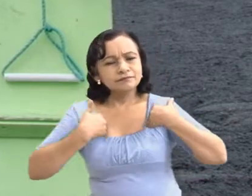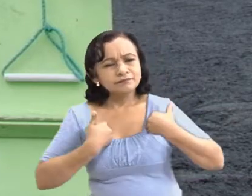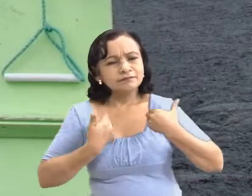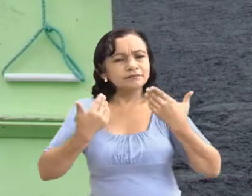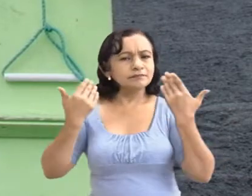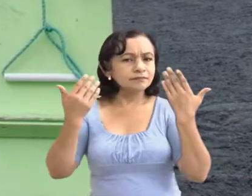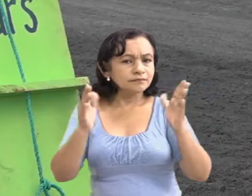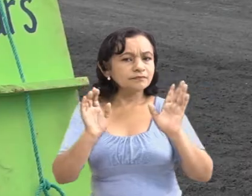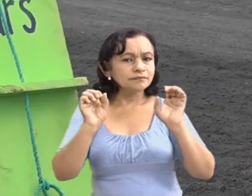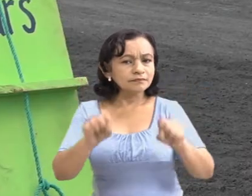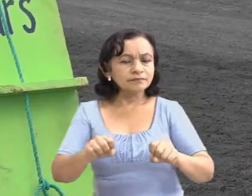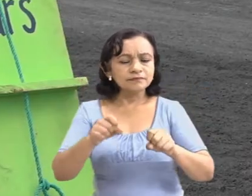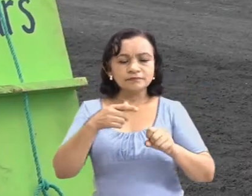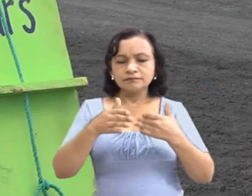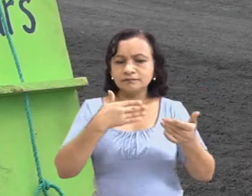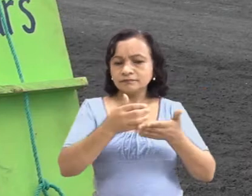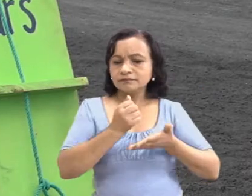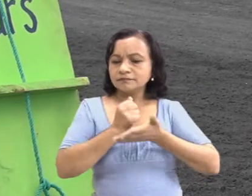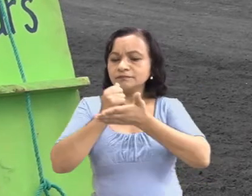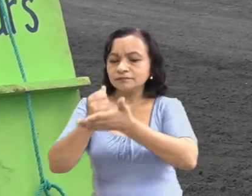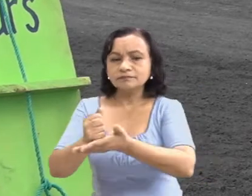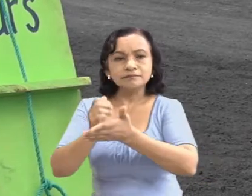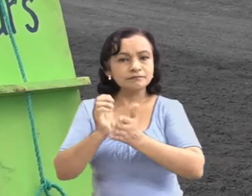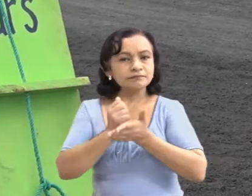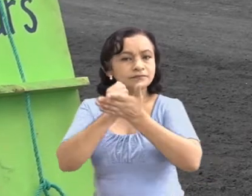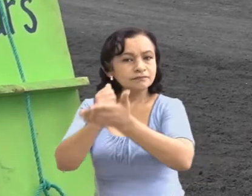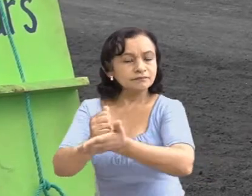qué sé yo, podamos ayudarlo, contribuir con él.